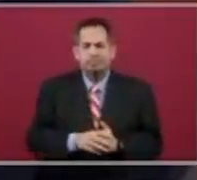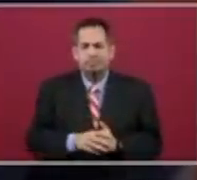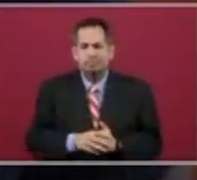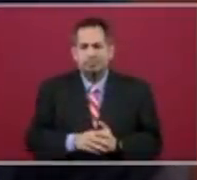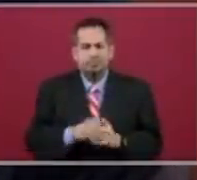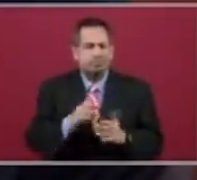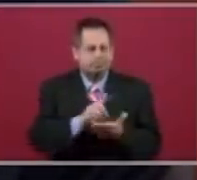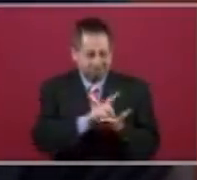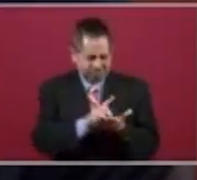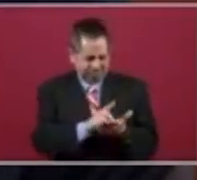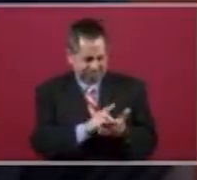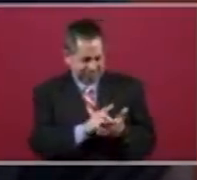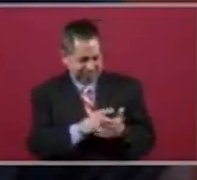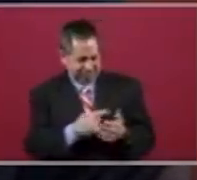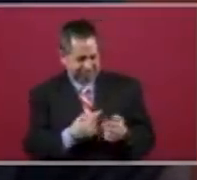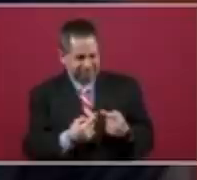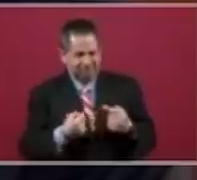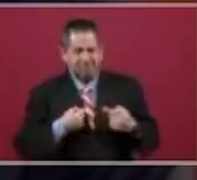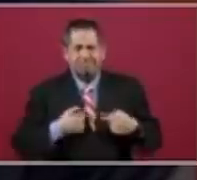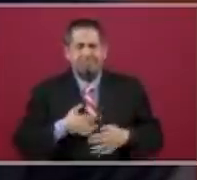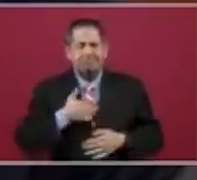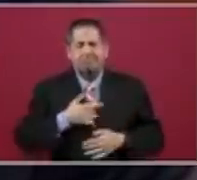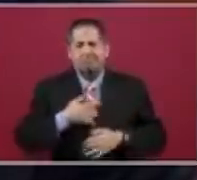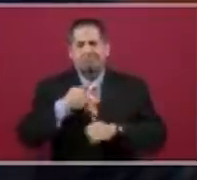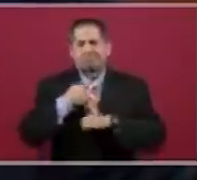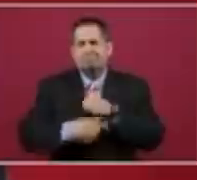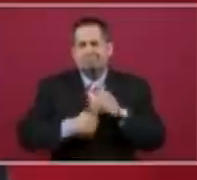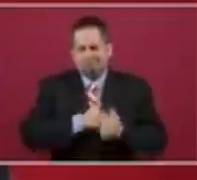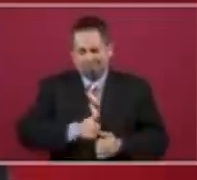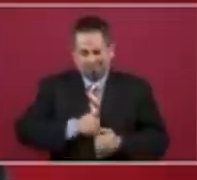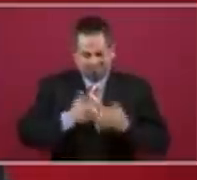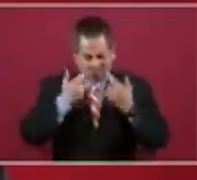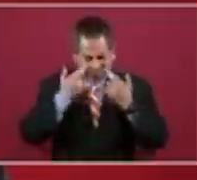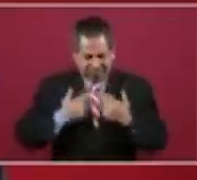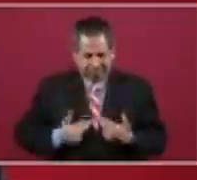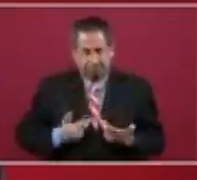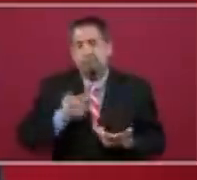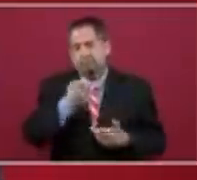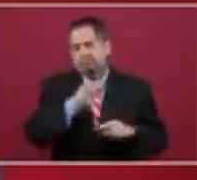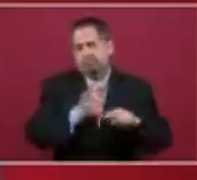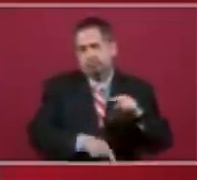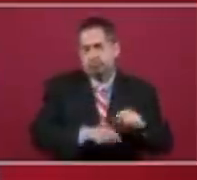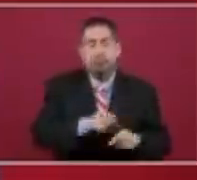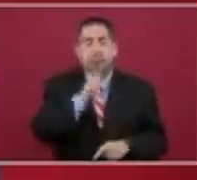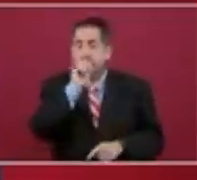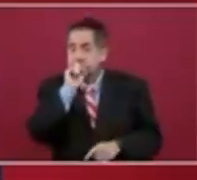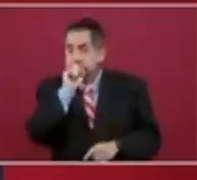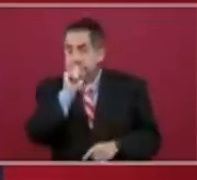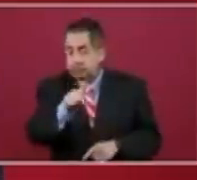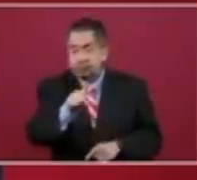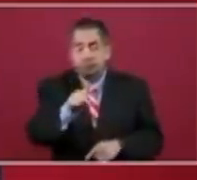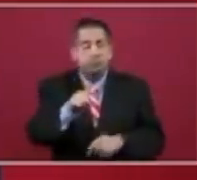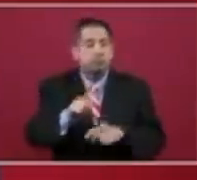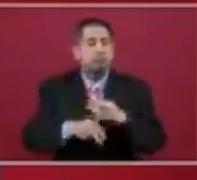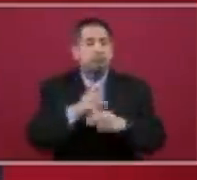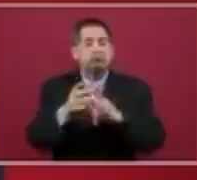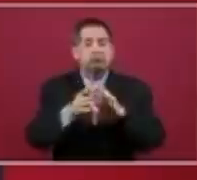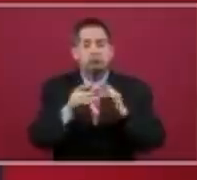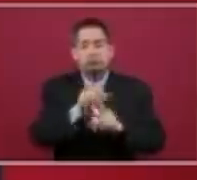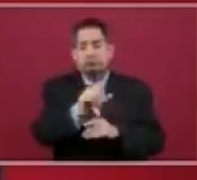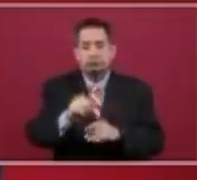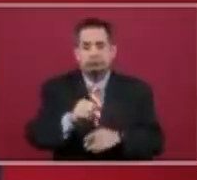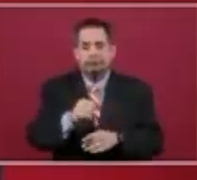muy dañinas para los jóvenes. Pero también vamos a meternos en lo de las